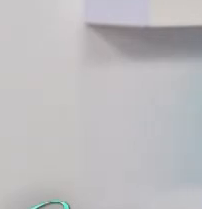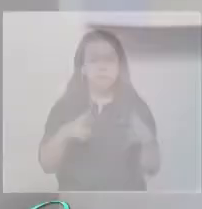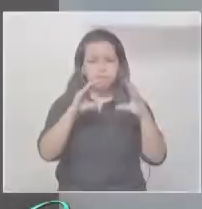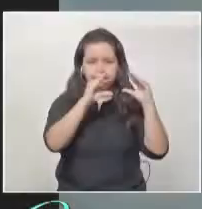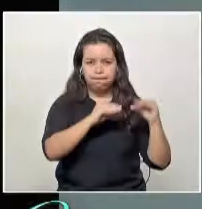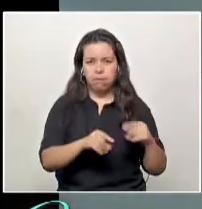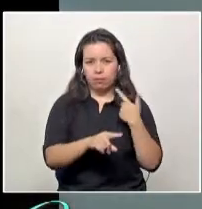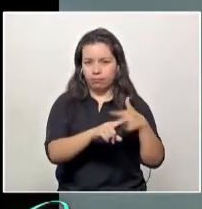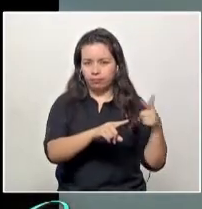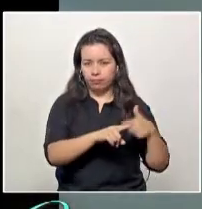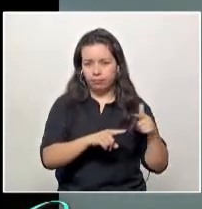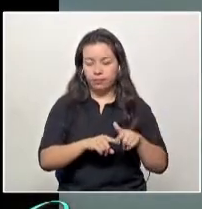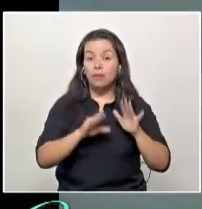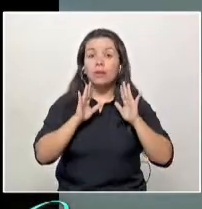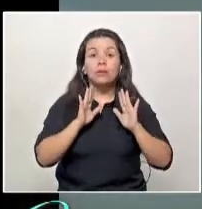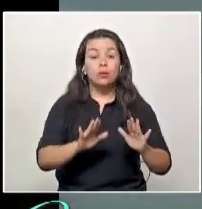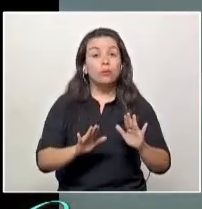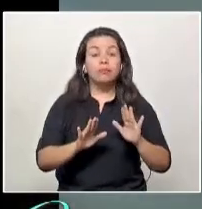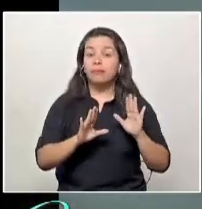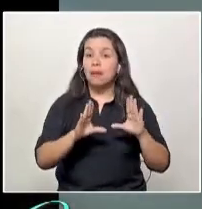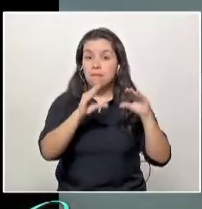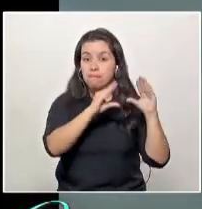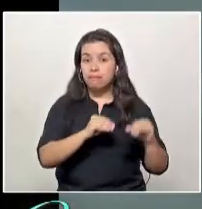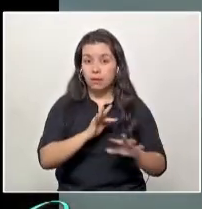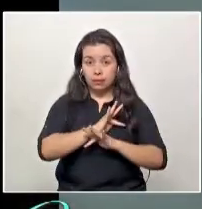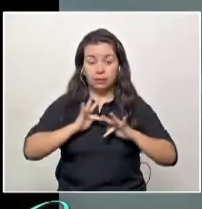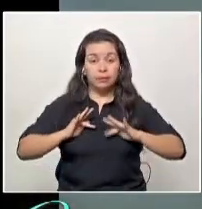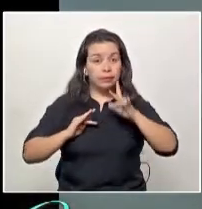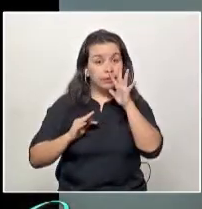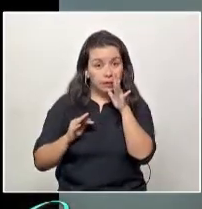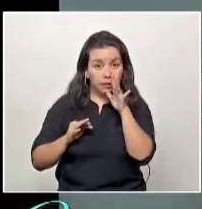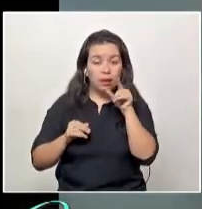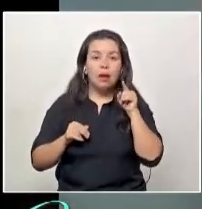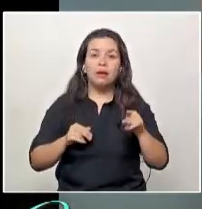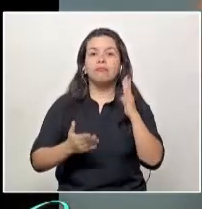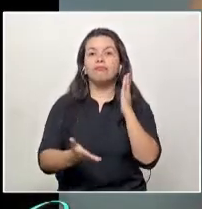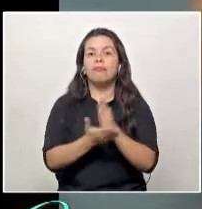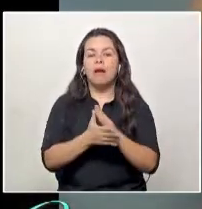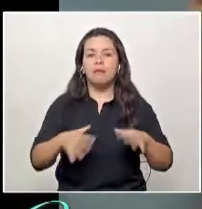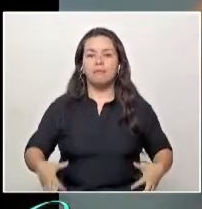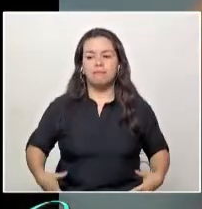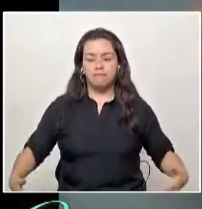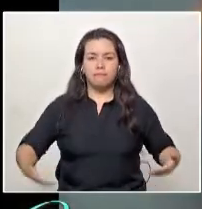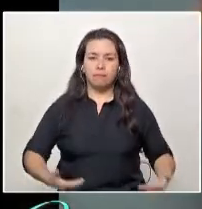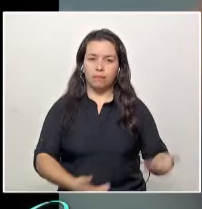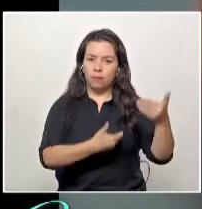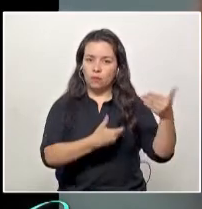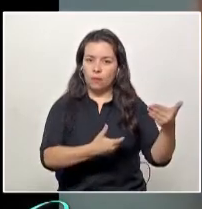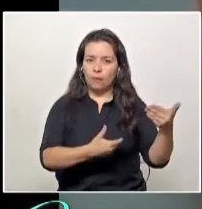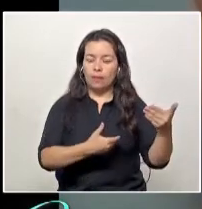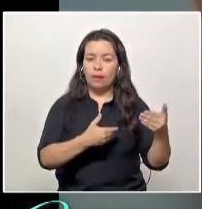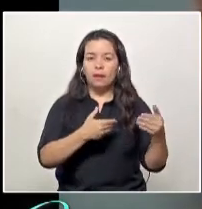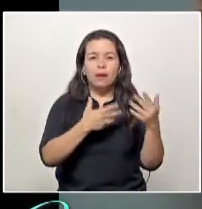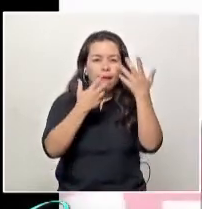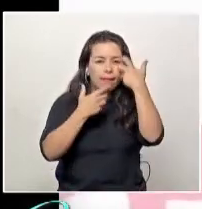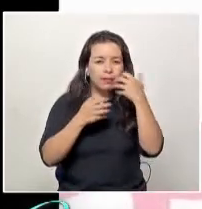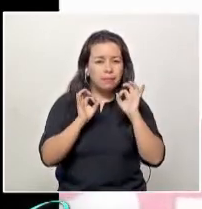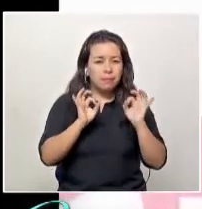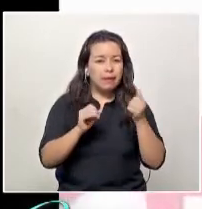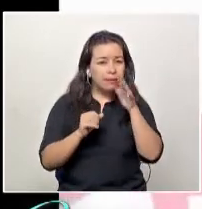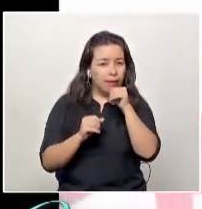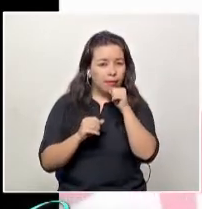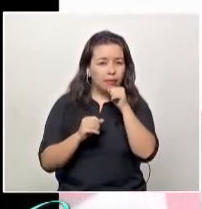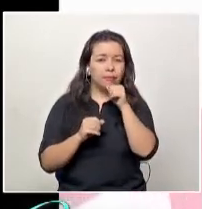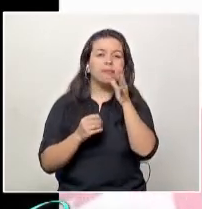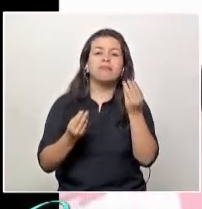músculos y demás. Si no se hace bien ese tratamiento, ahí está el examen que se hace el niño cuando nace. Si no se hace bien este examen, el niño